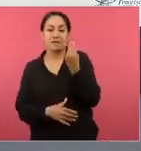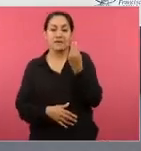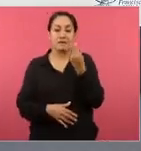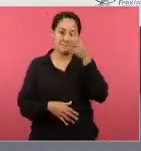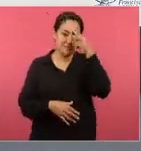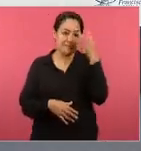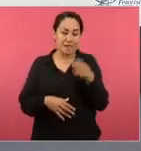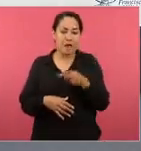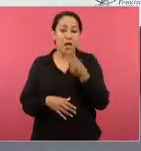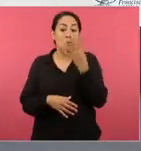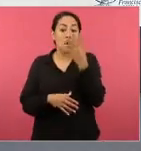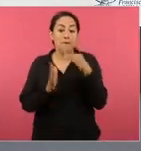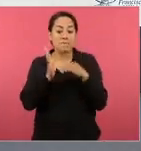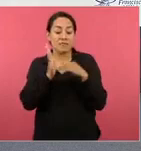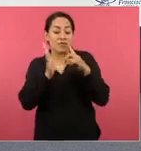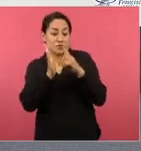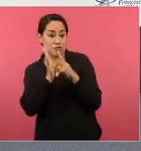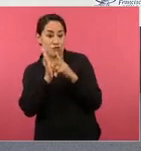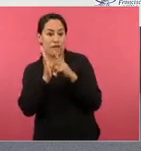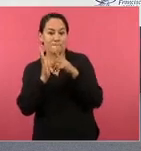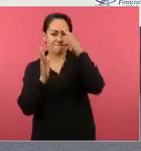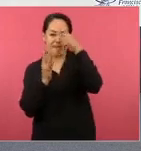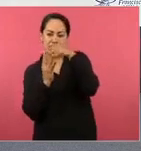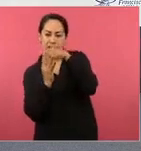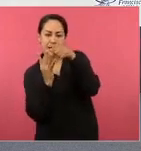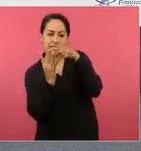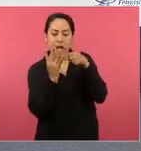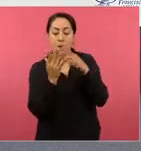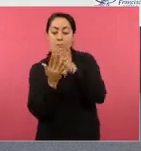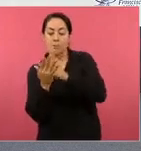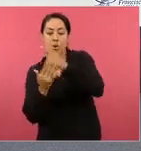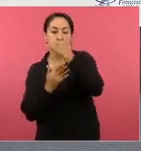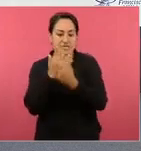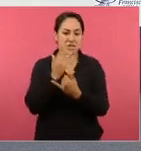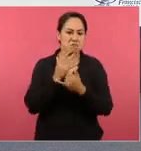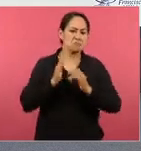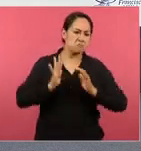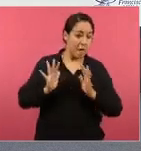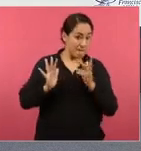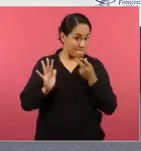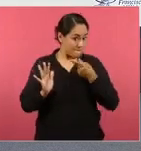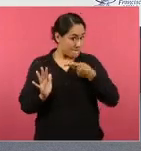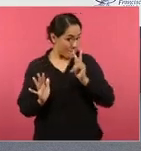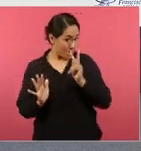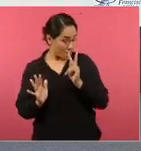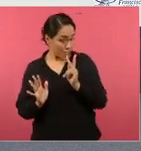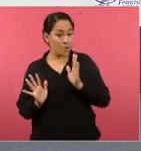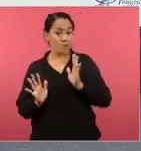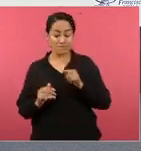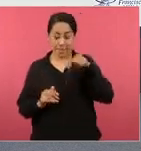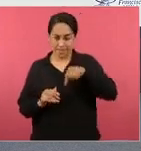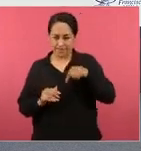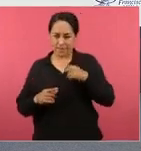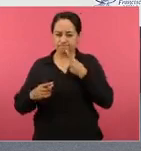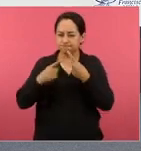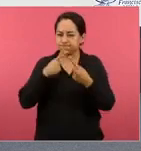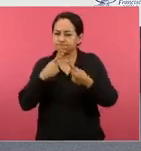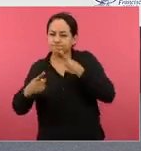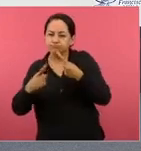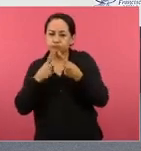para abordar los proyectos, pero nosotros en este diálogo